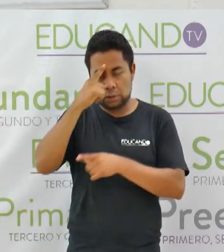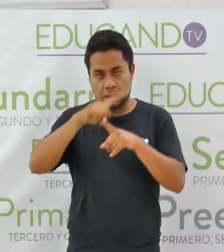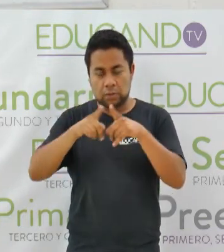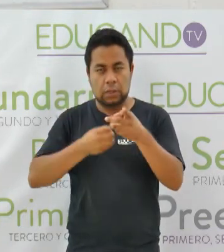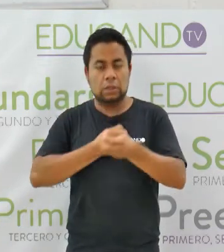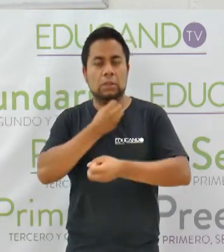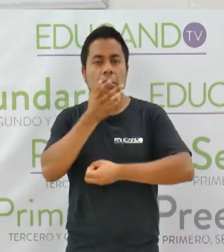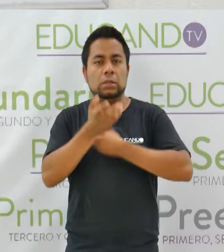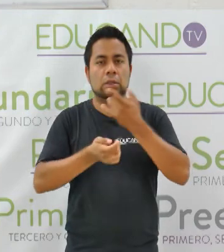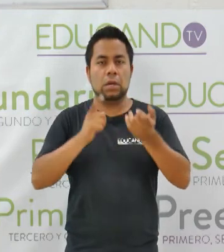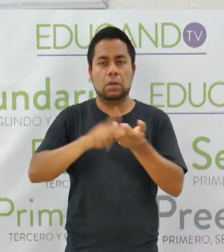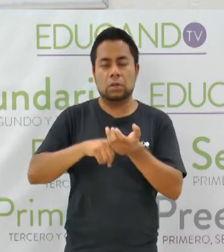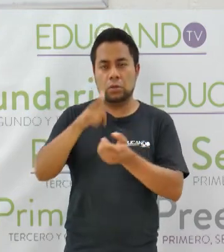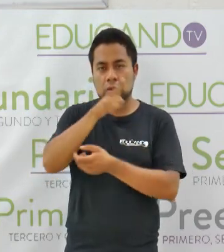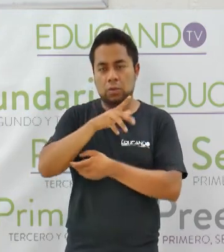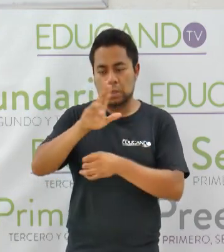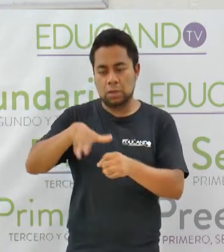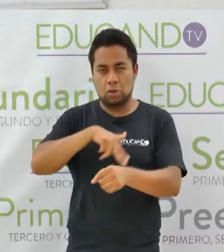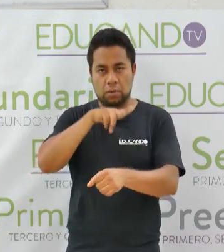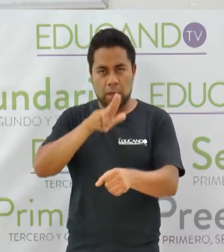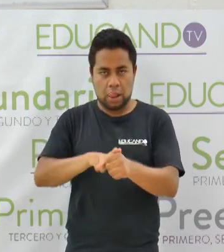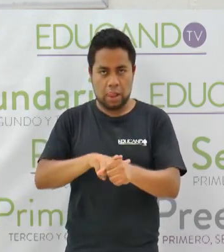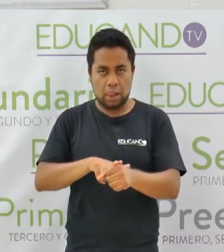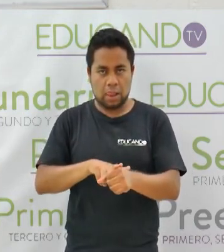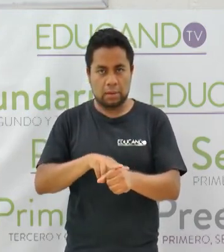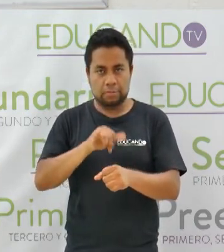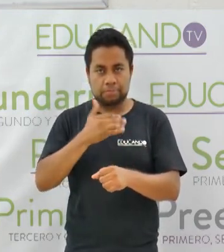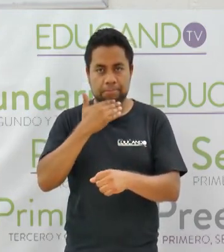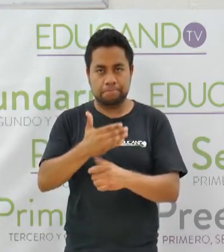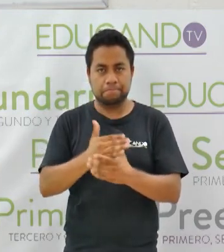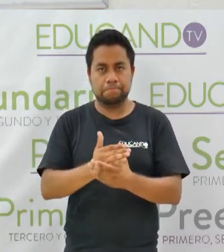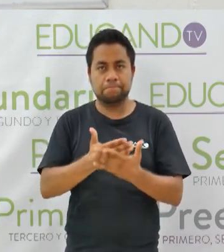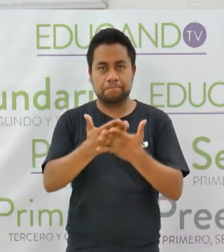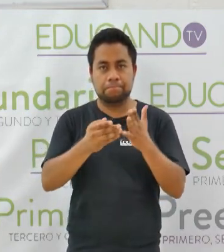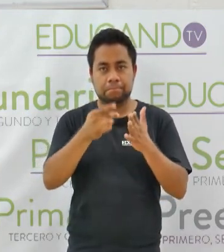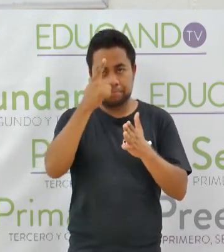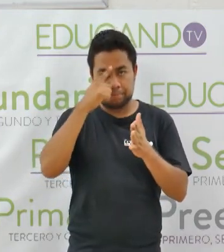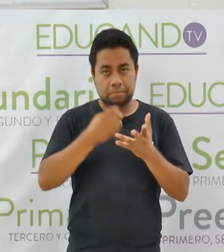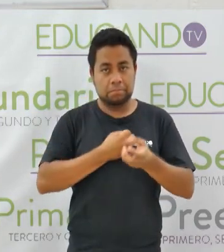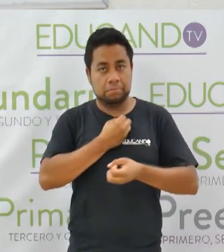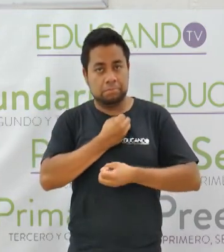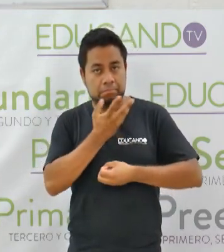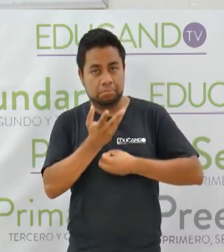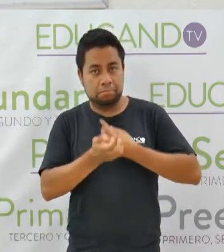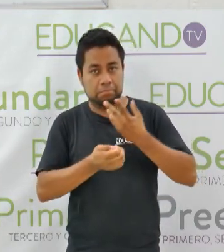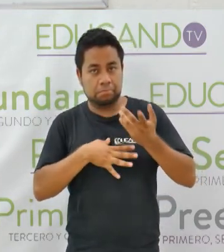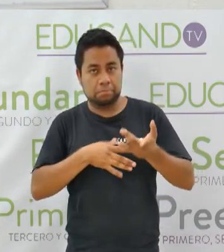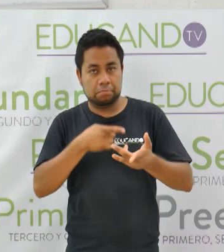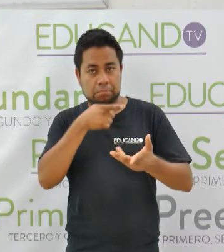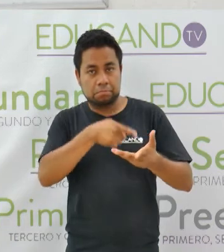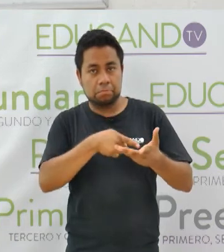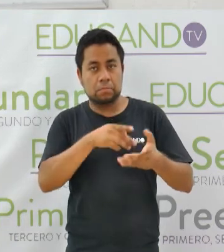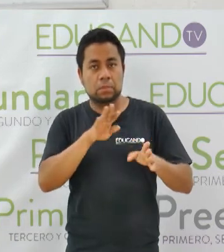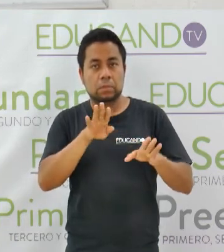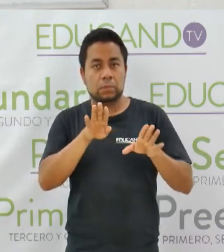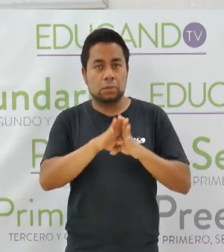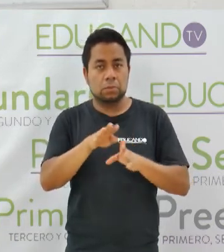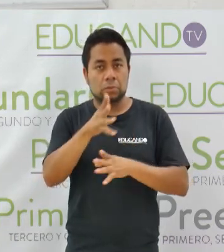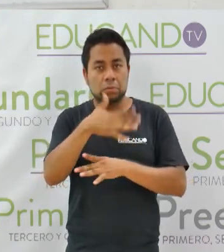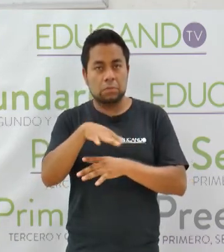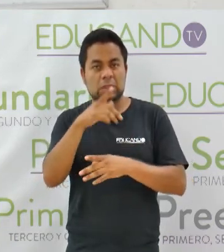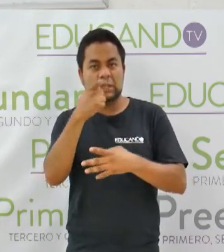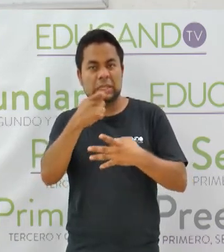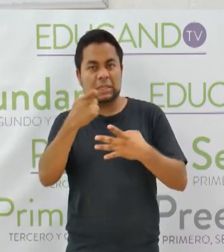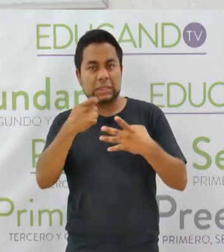algunas expresiones en un lenguaje común. Bien, ahora, estas expresiones que tenemos acá, tenemos que buscar